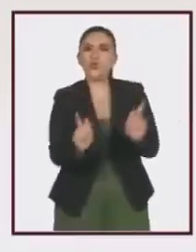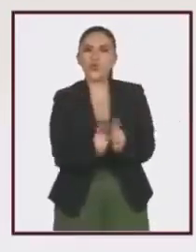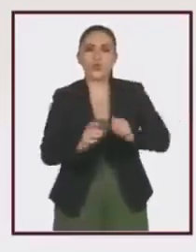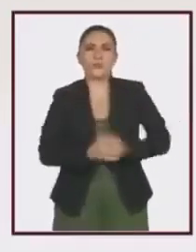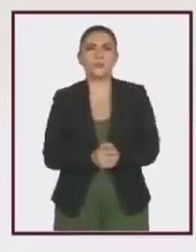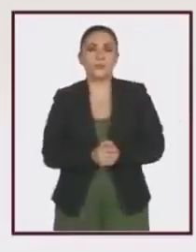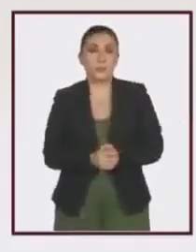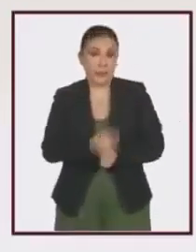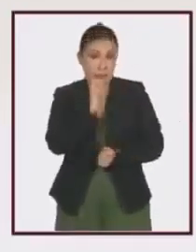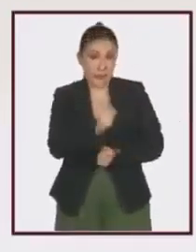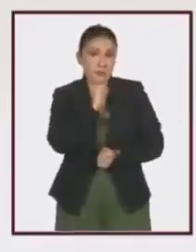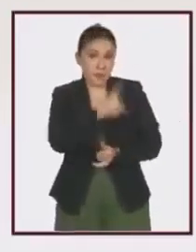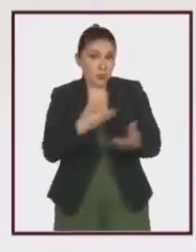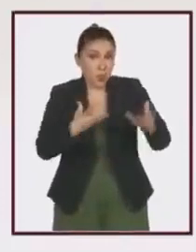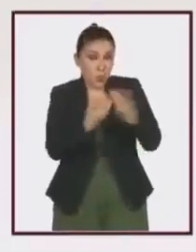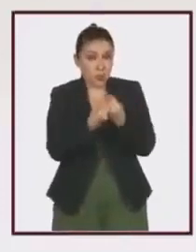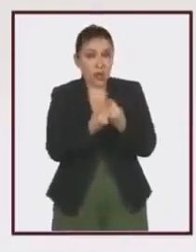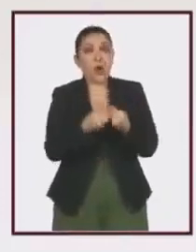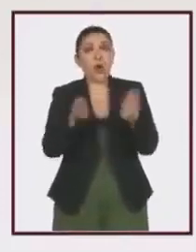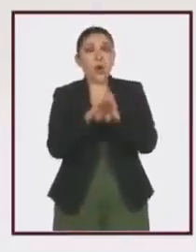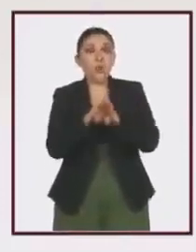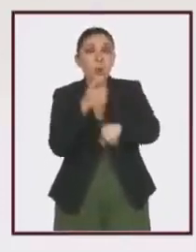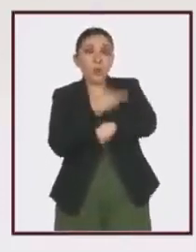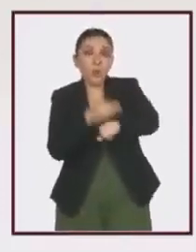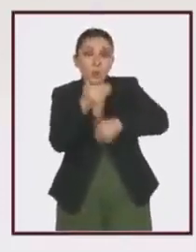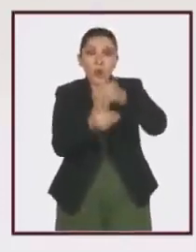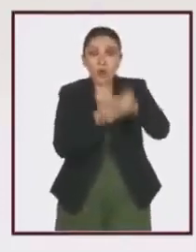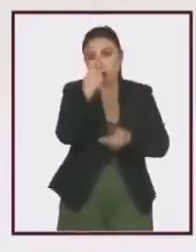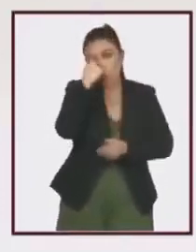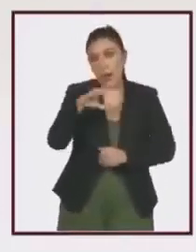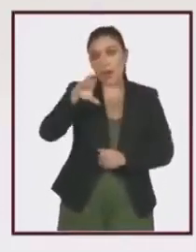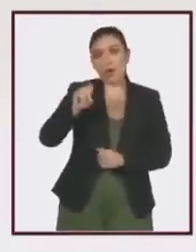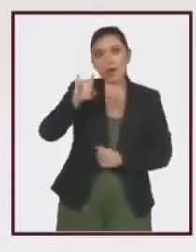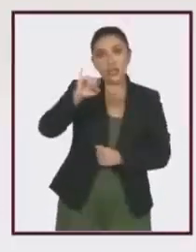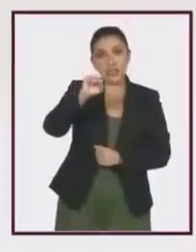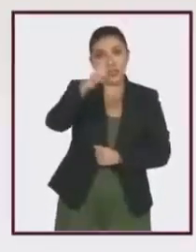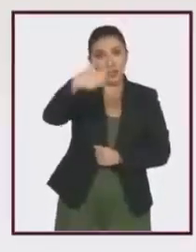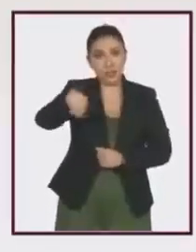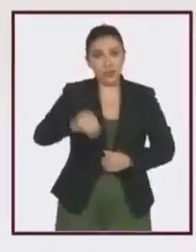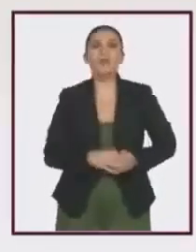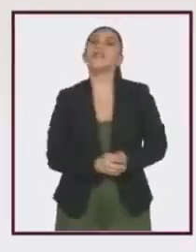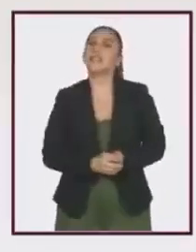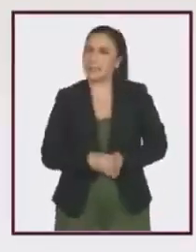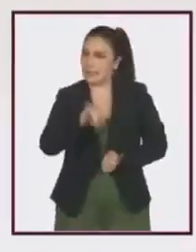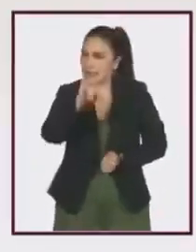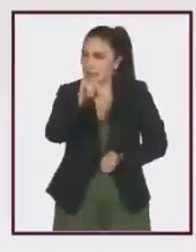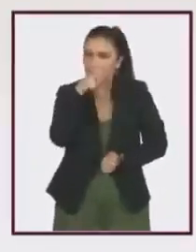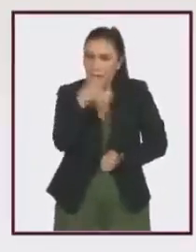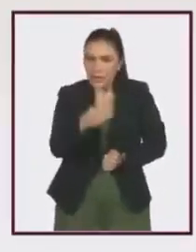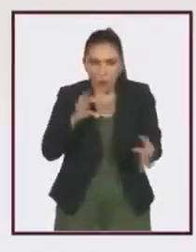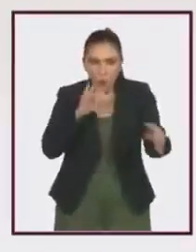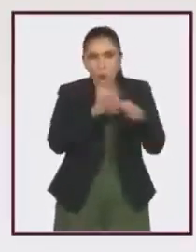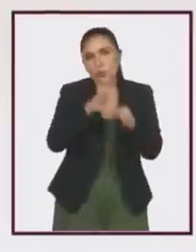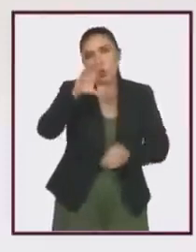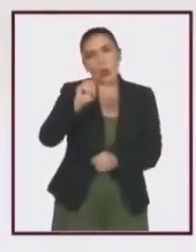¿Forma parte del proceso de codiseño? Por supuesto que forma parte del proceso de